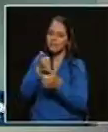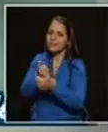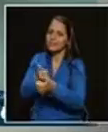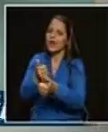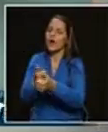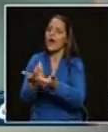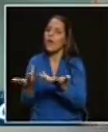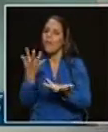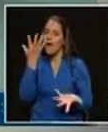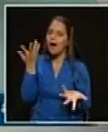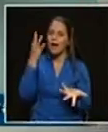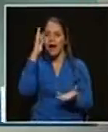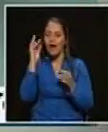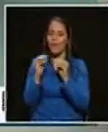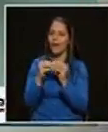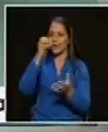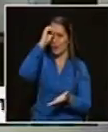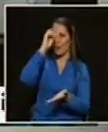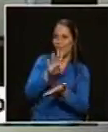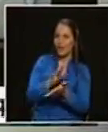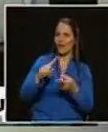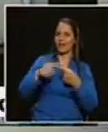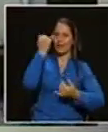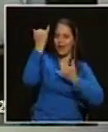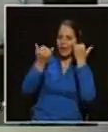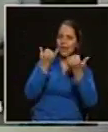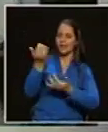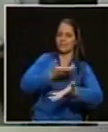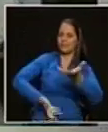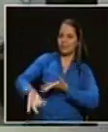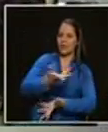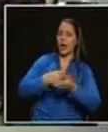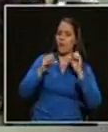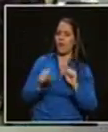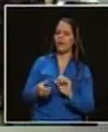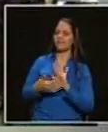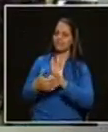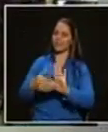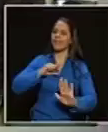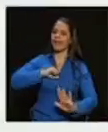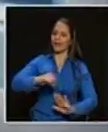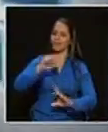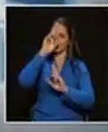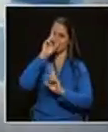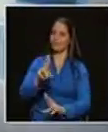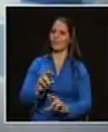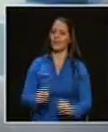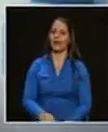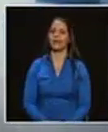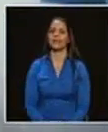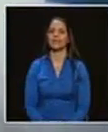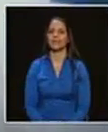mejor forma de aportar ideas y opiniones y, a su vez, tengan la garantía de hacer valer sus derechos.